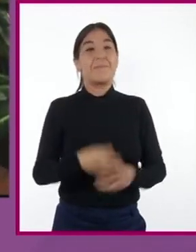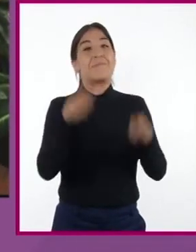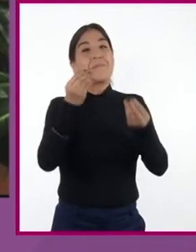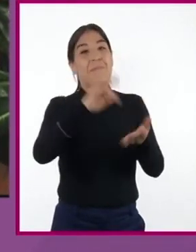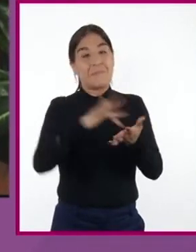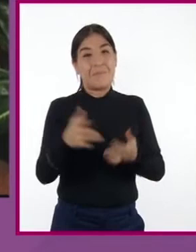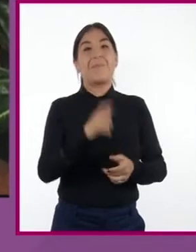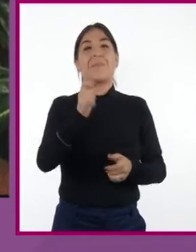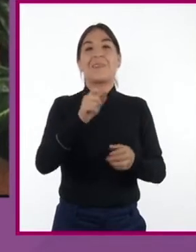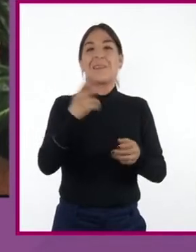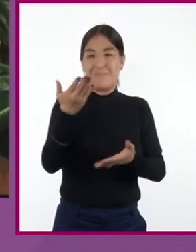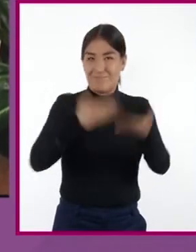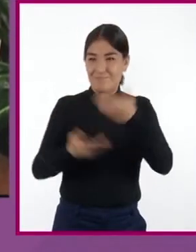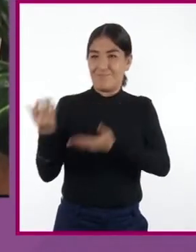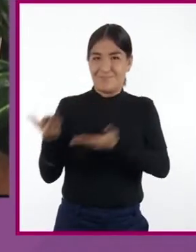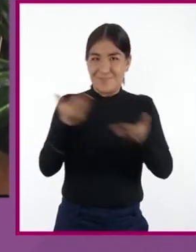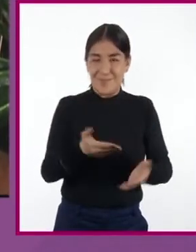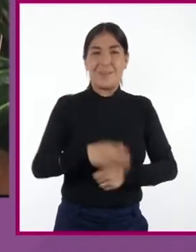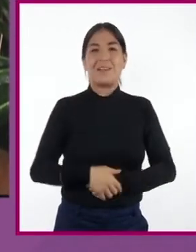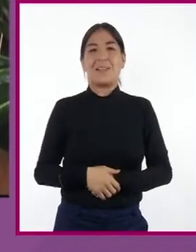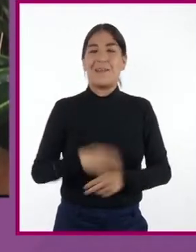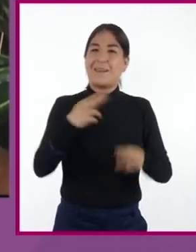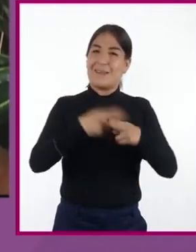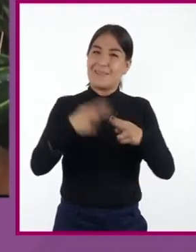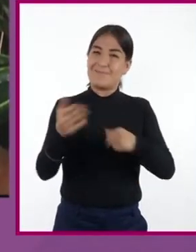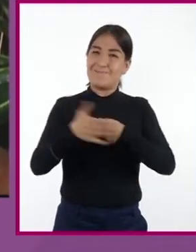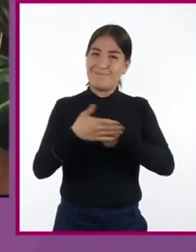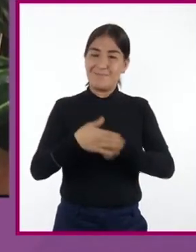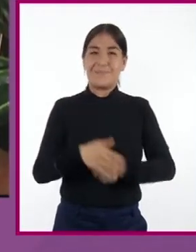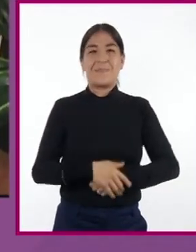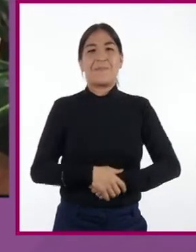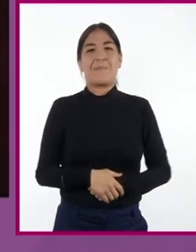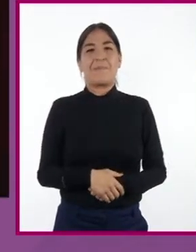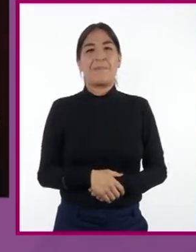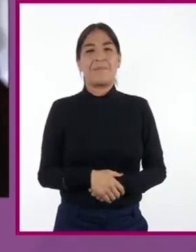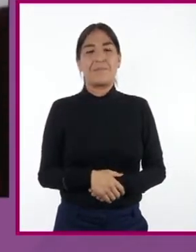Muchas gracias por habernos acompañado. ¡Hasta la próxima!